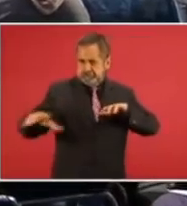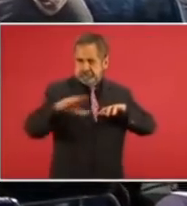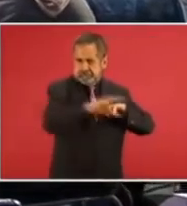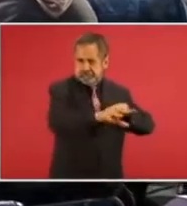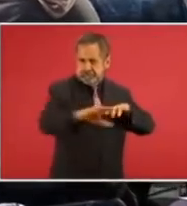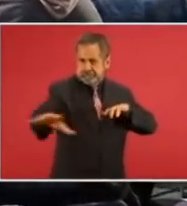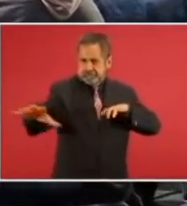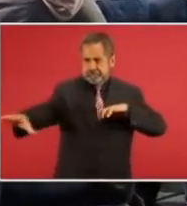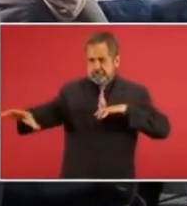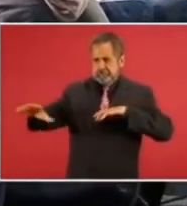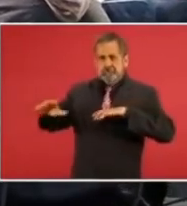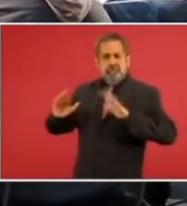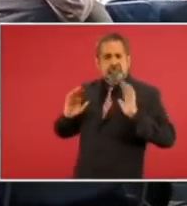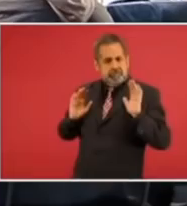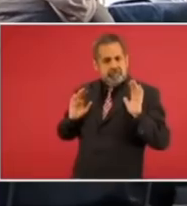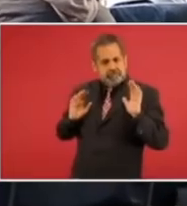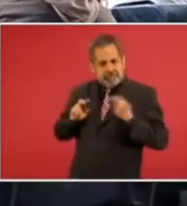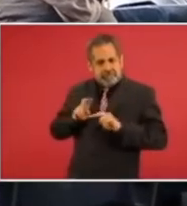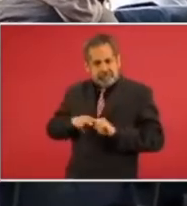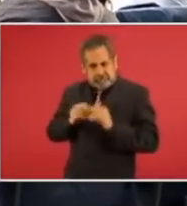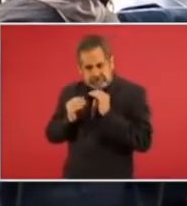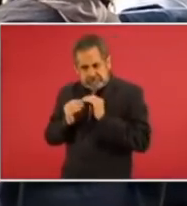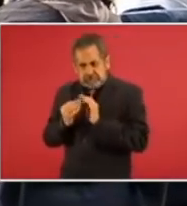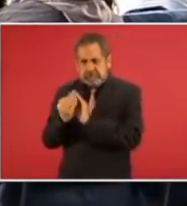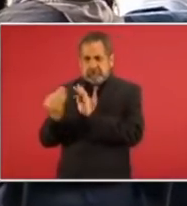las cosas.